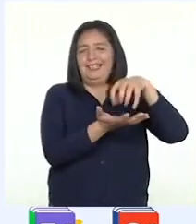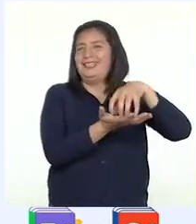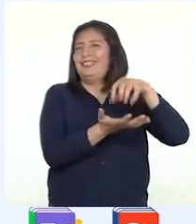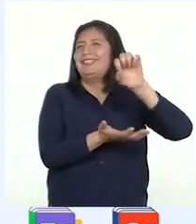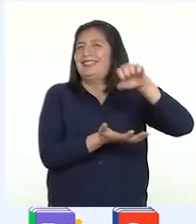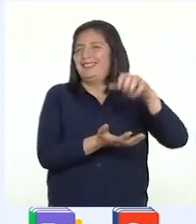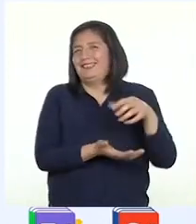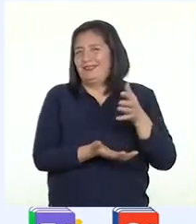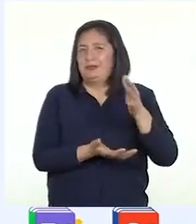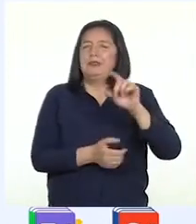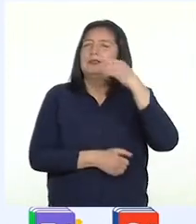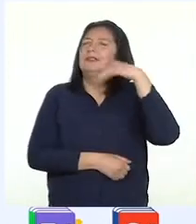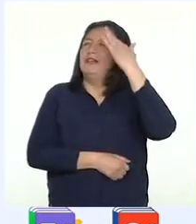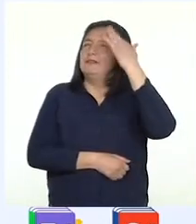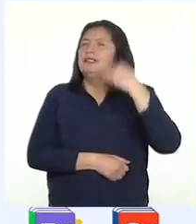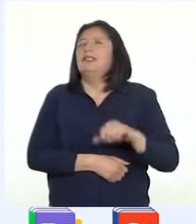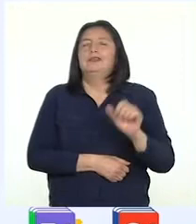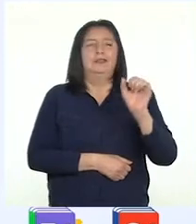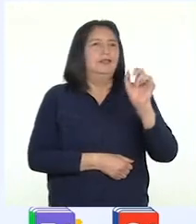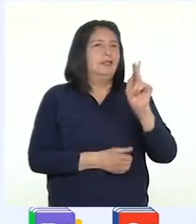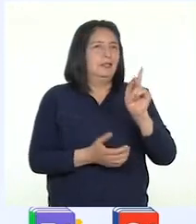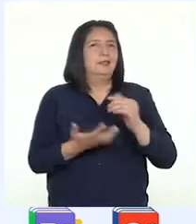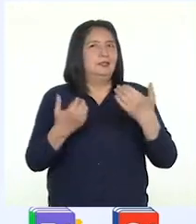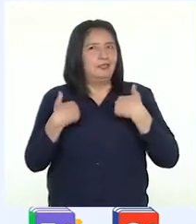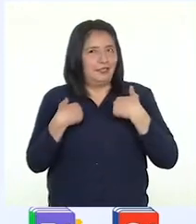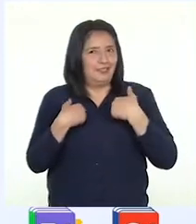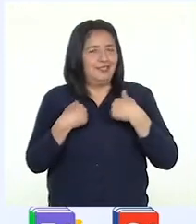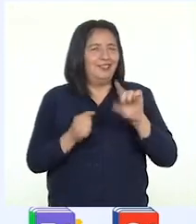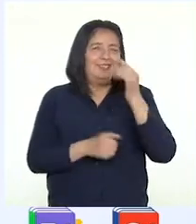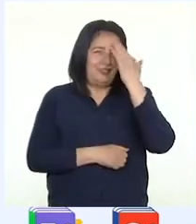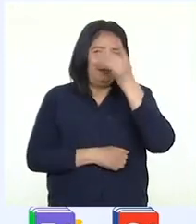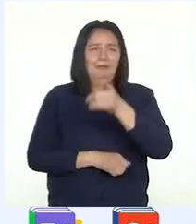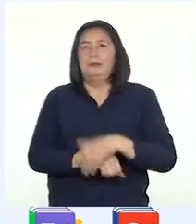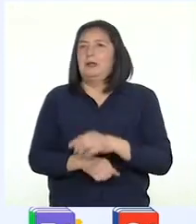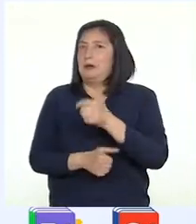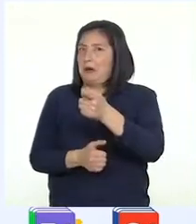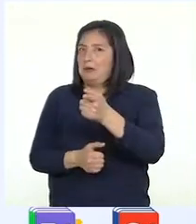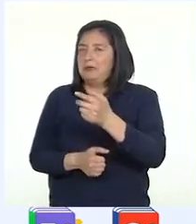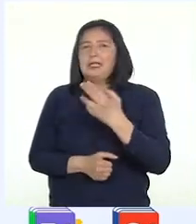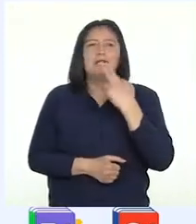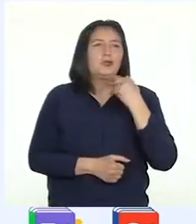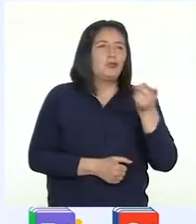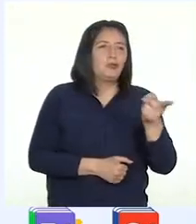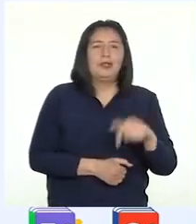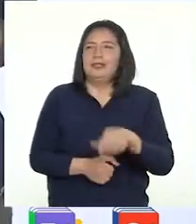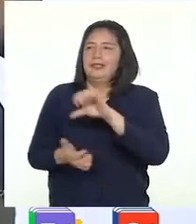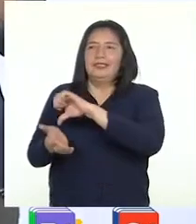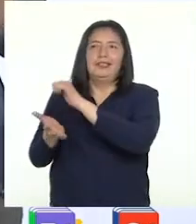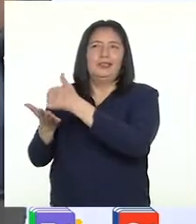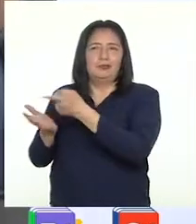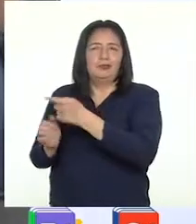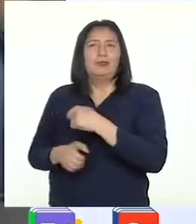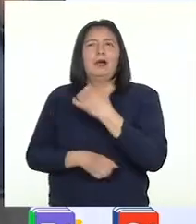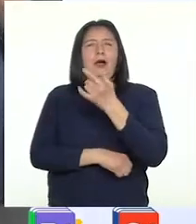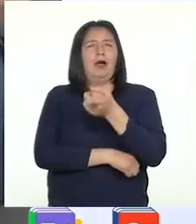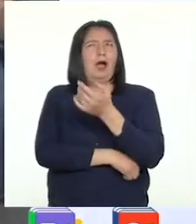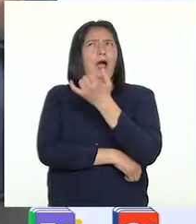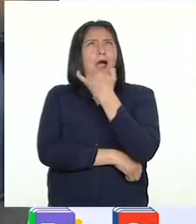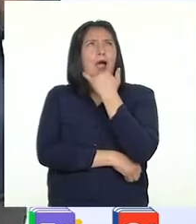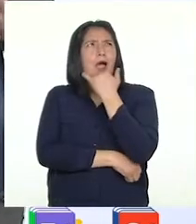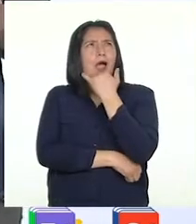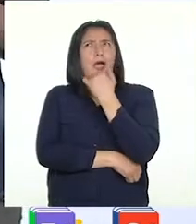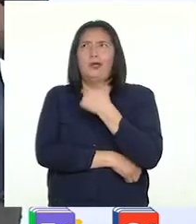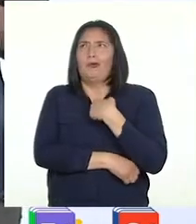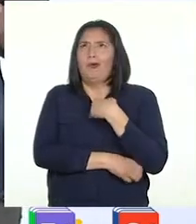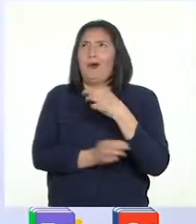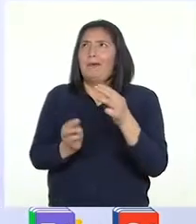conserva solo conociendo los kilogramos que teníamos conocido, del azúcar y del arroz. ¿Me equivoco o acabo de